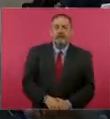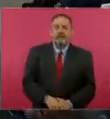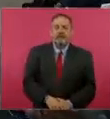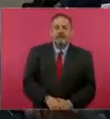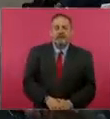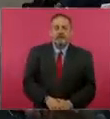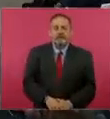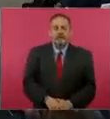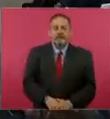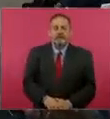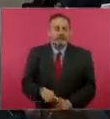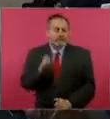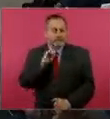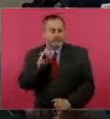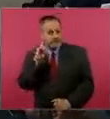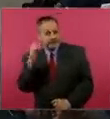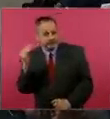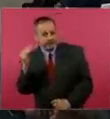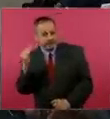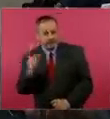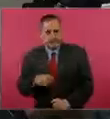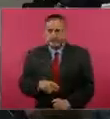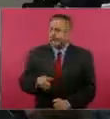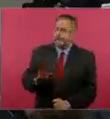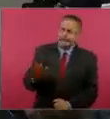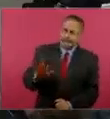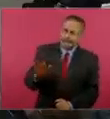Estados Unidos. No. Es que,